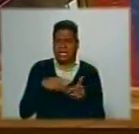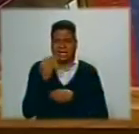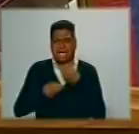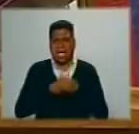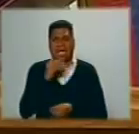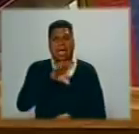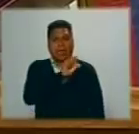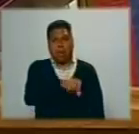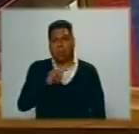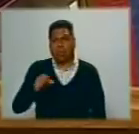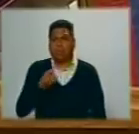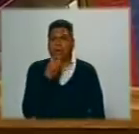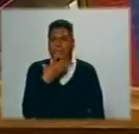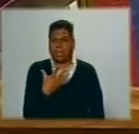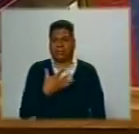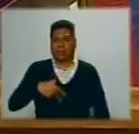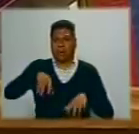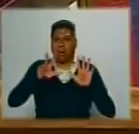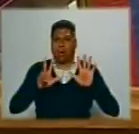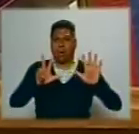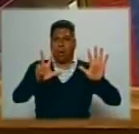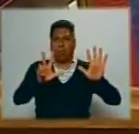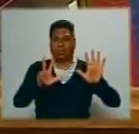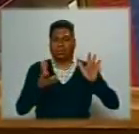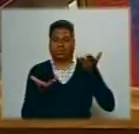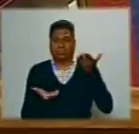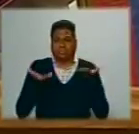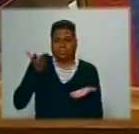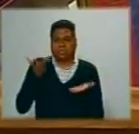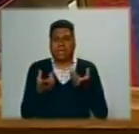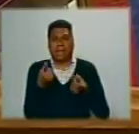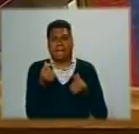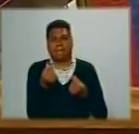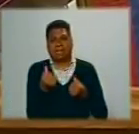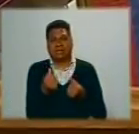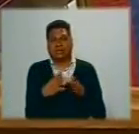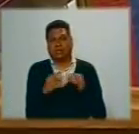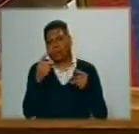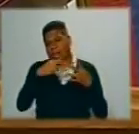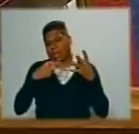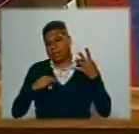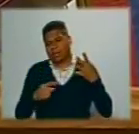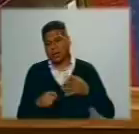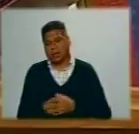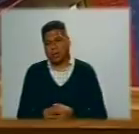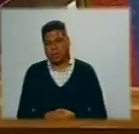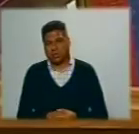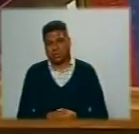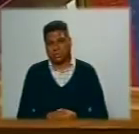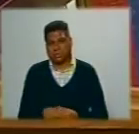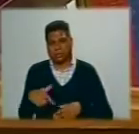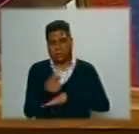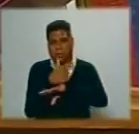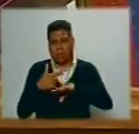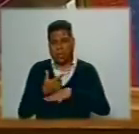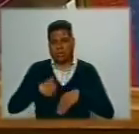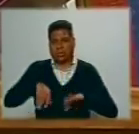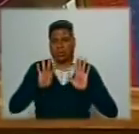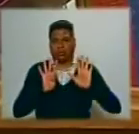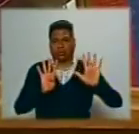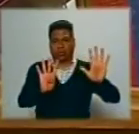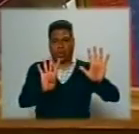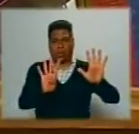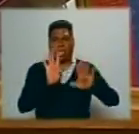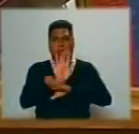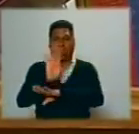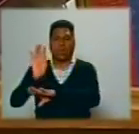a los bienes y servicios. 8. Garantizar la estabilidad de precios de bienes y servicios priorizados por el Ejecutivo Nacional. 9. Proteger al